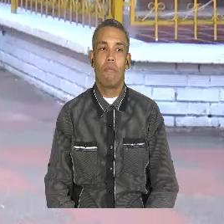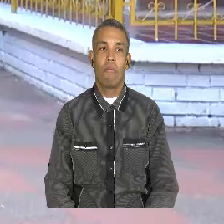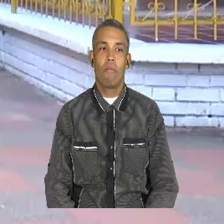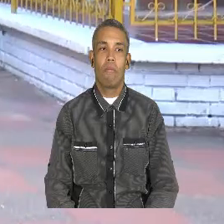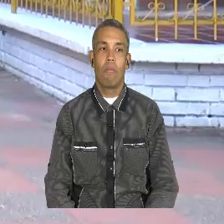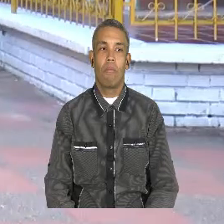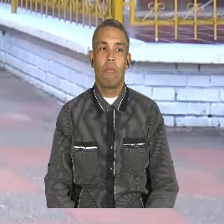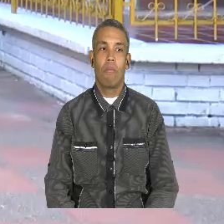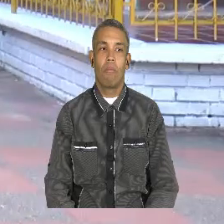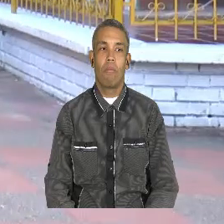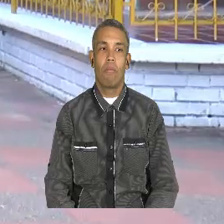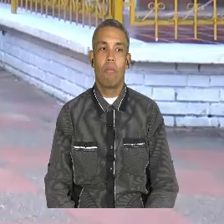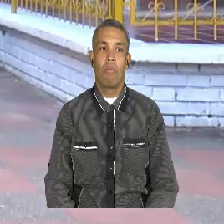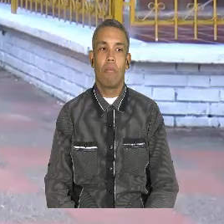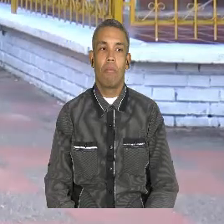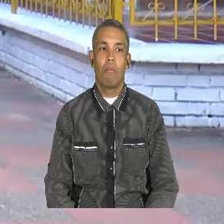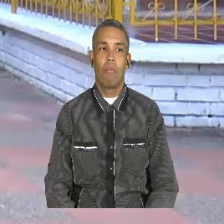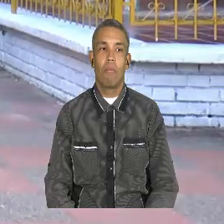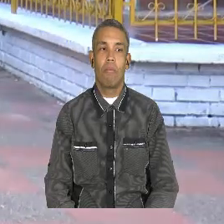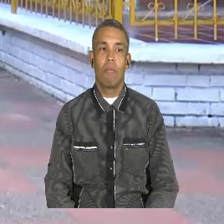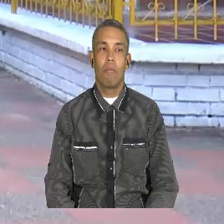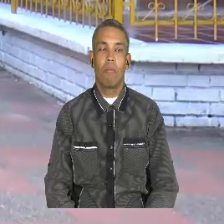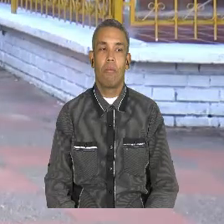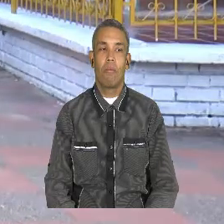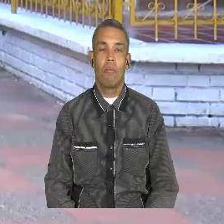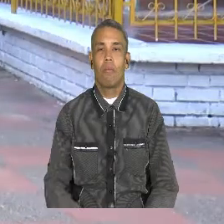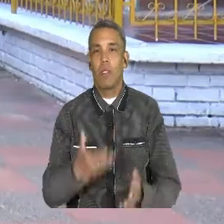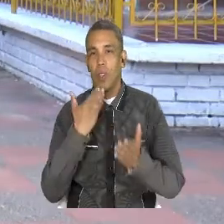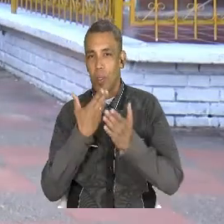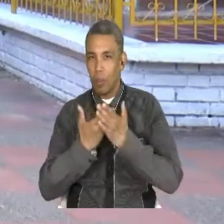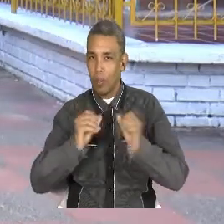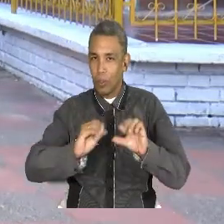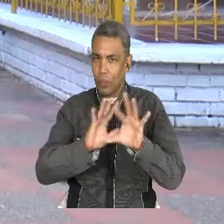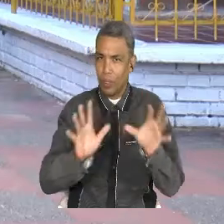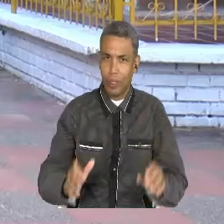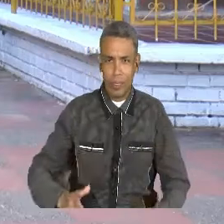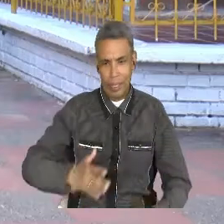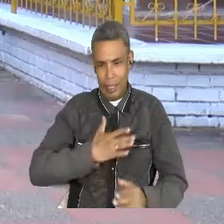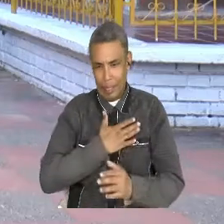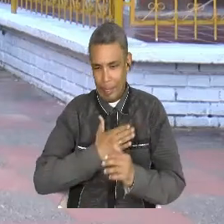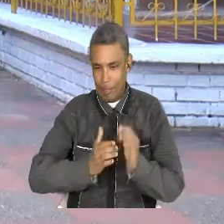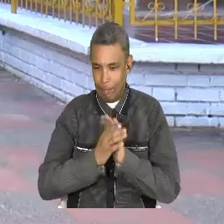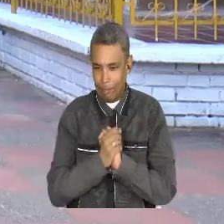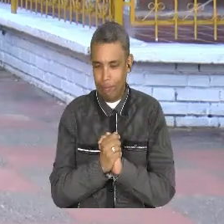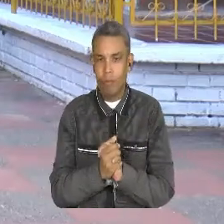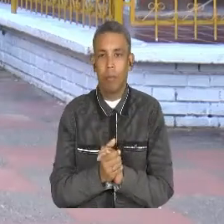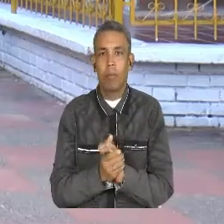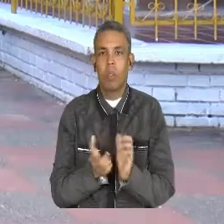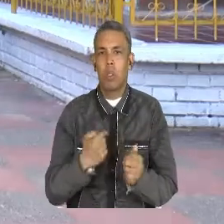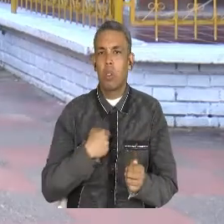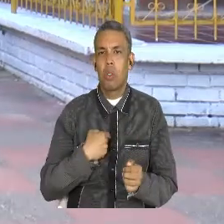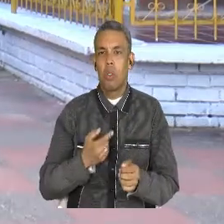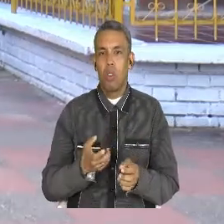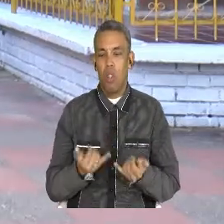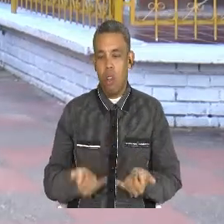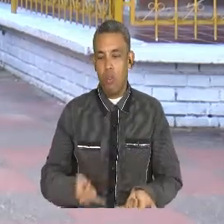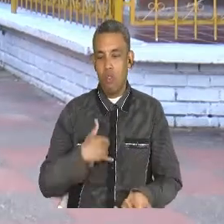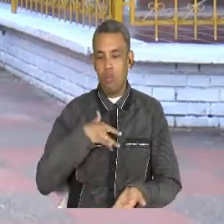Bueno, muy buenos días, gente hermosa de Barranca Bermeja, un abrazo cálido para todos ustedes. El día de hoy vamos a estar visitando nuestra plaza de